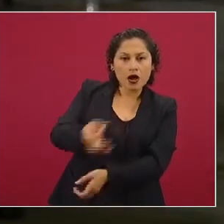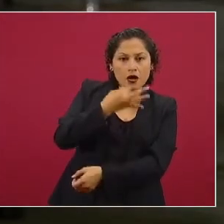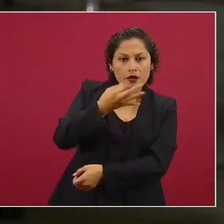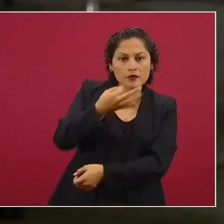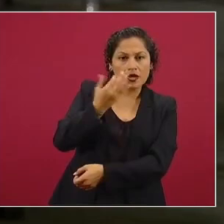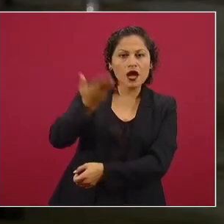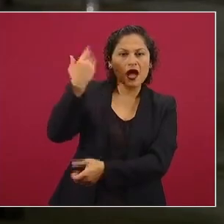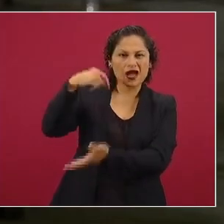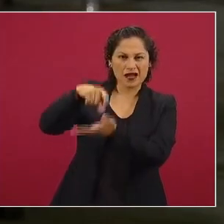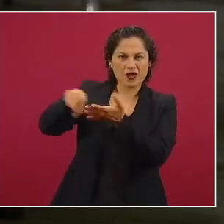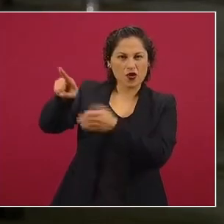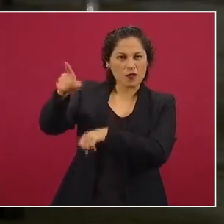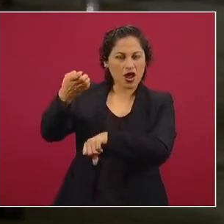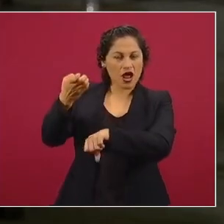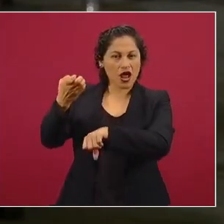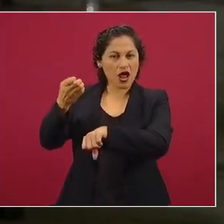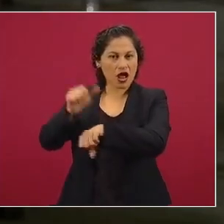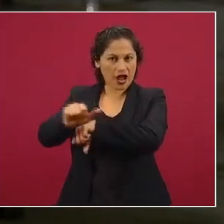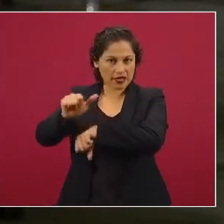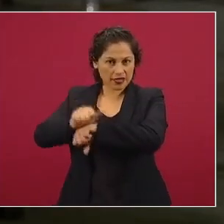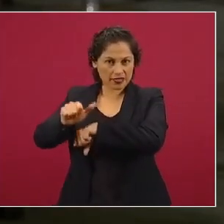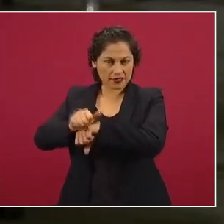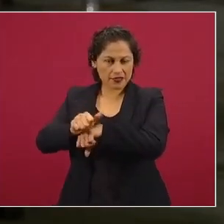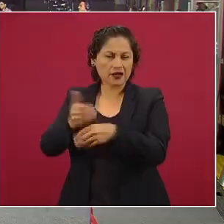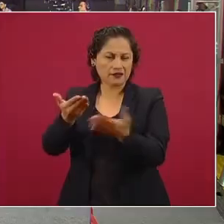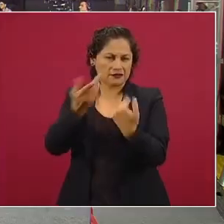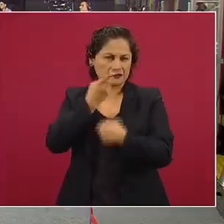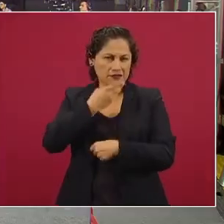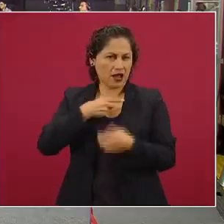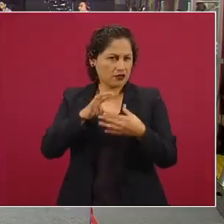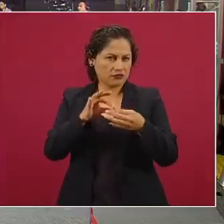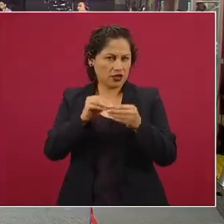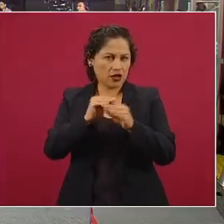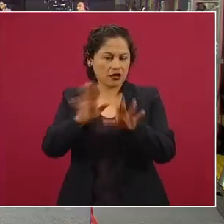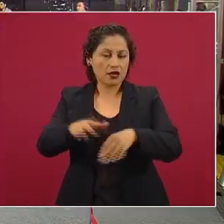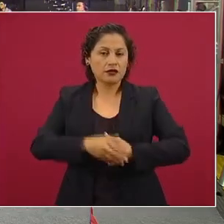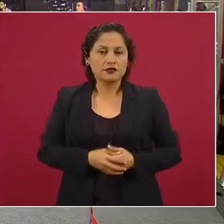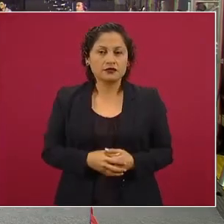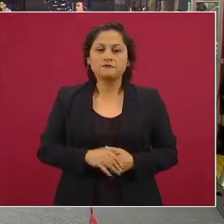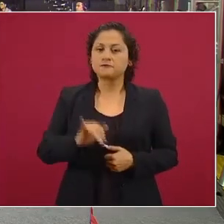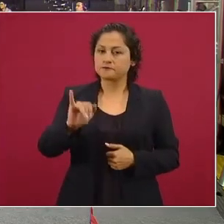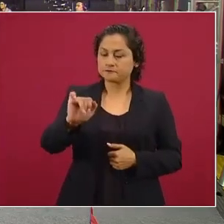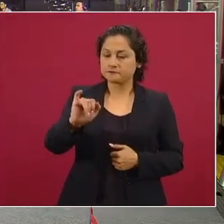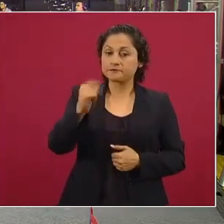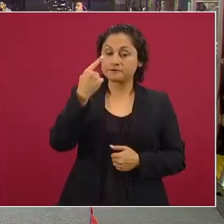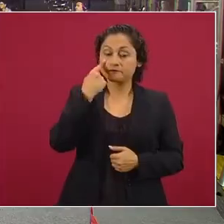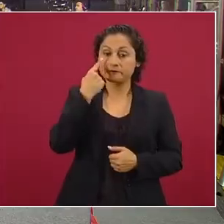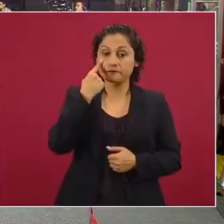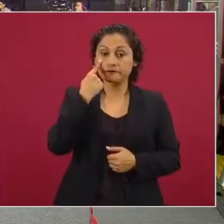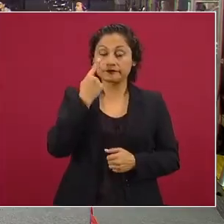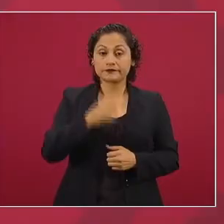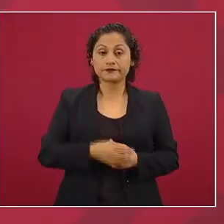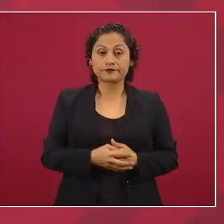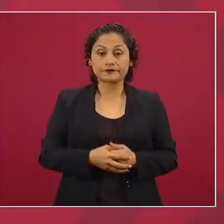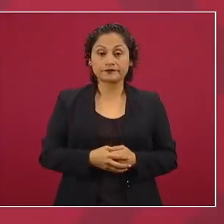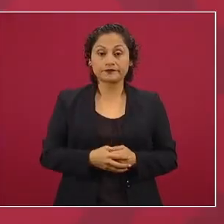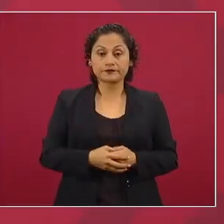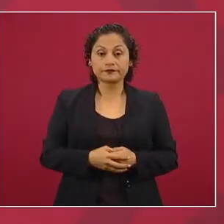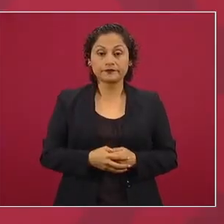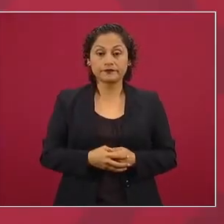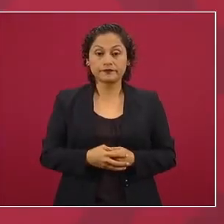en Argentina. Por mi parte, de inicio, por favor. Sí, hemos estado